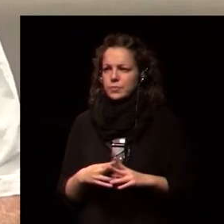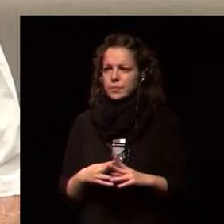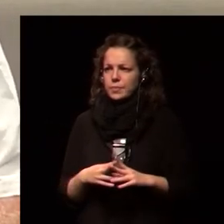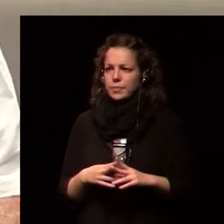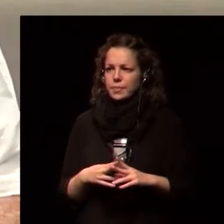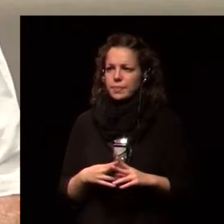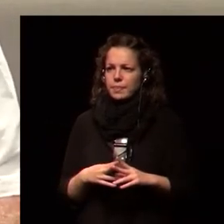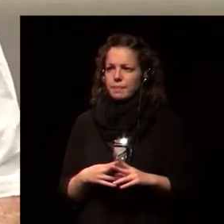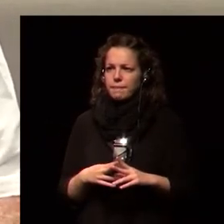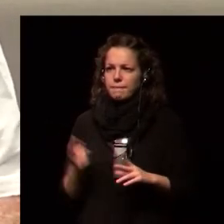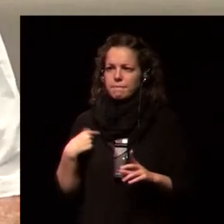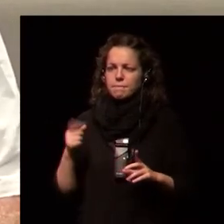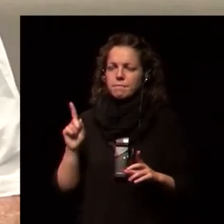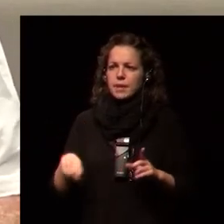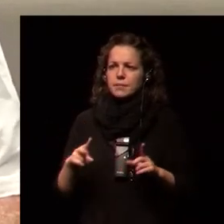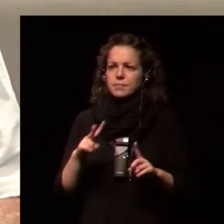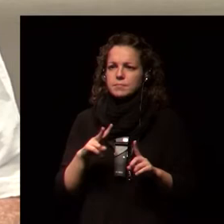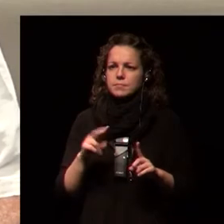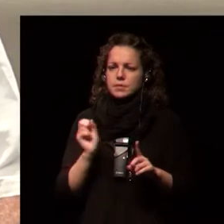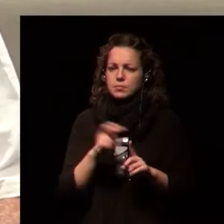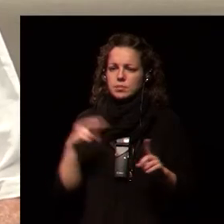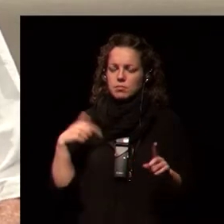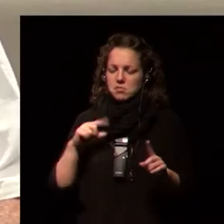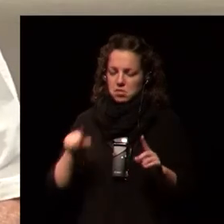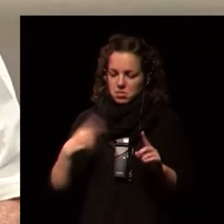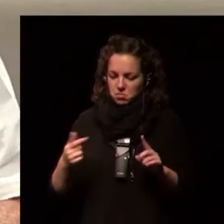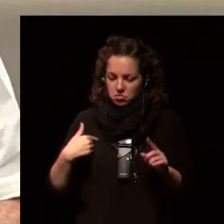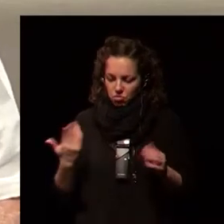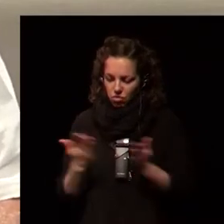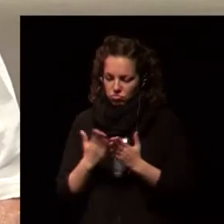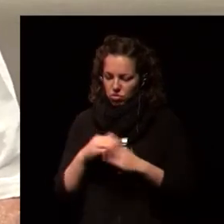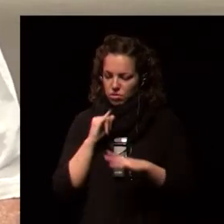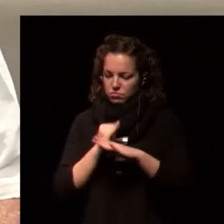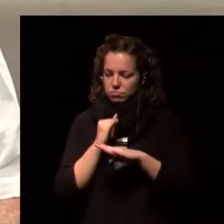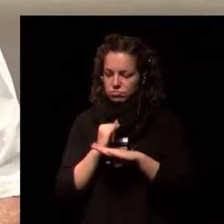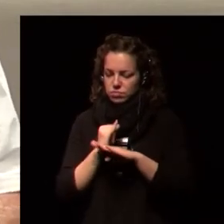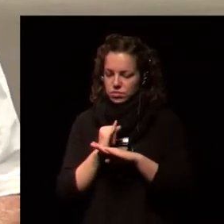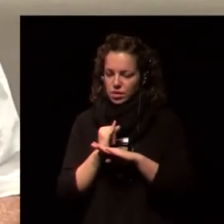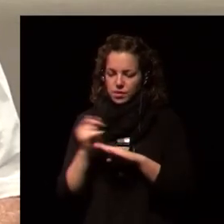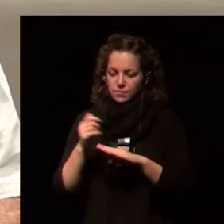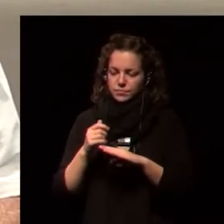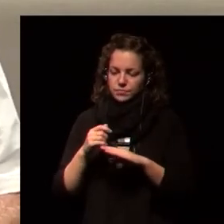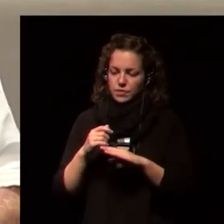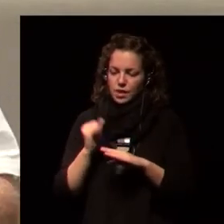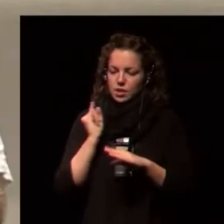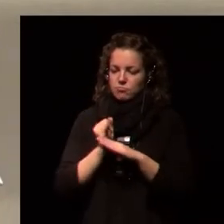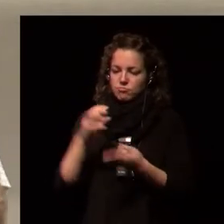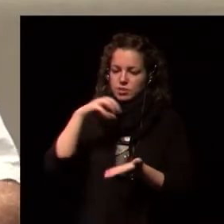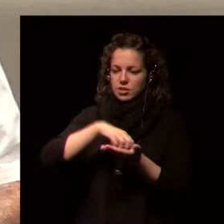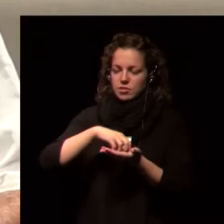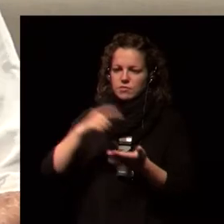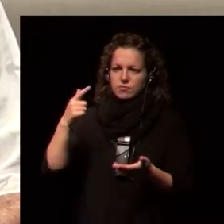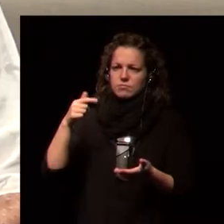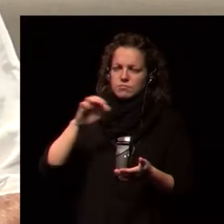y con tras haber estudiado en una institución élite de los Estados Unidos, yo creía que se